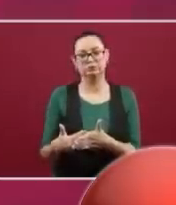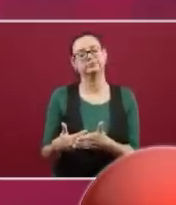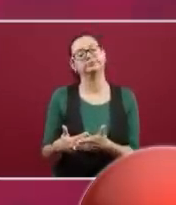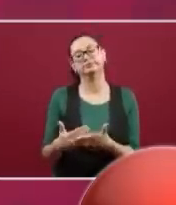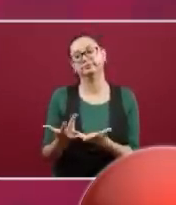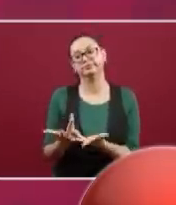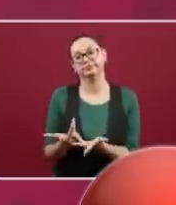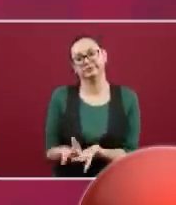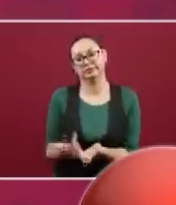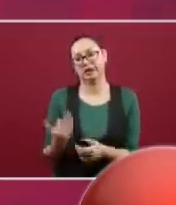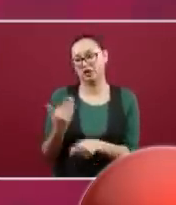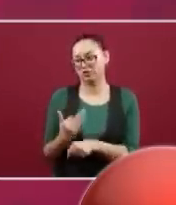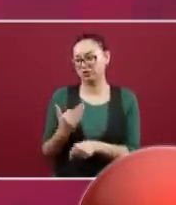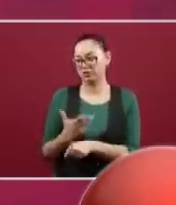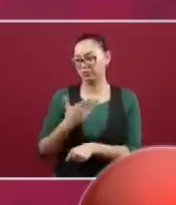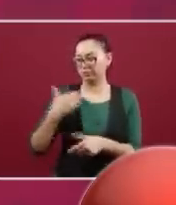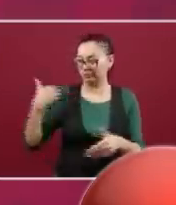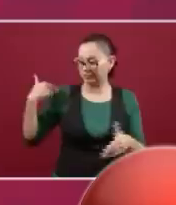sesiones ordinarias,